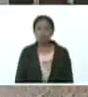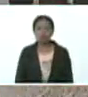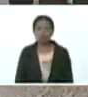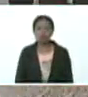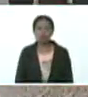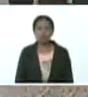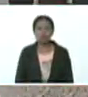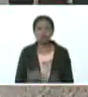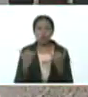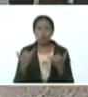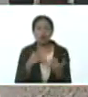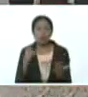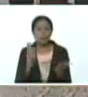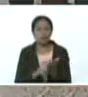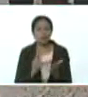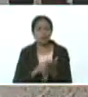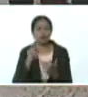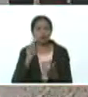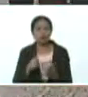Ahora le estoy aprobando aquí